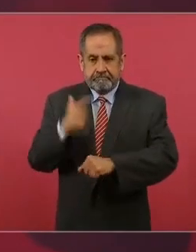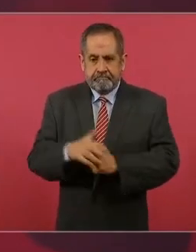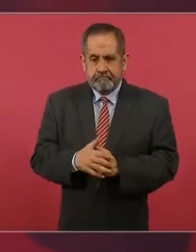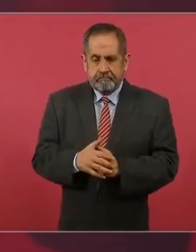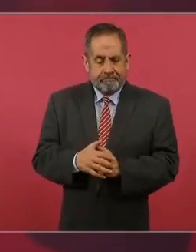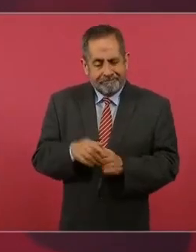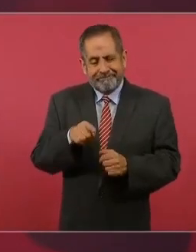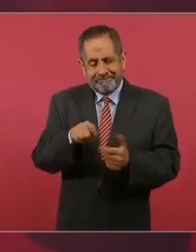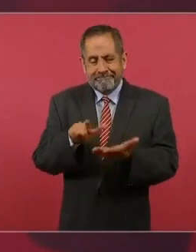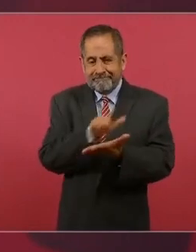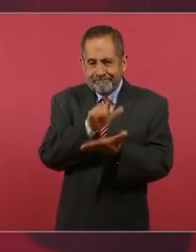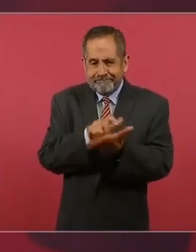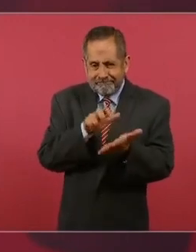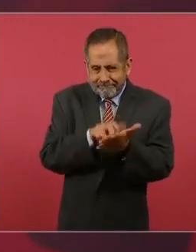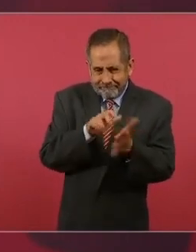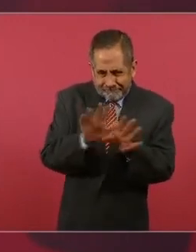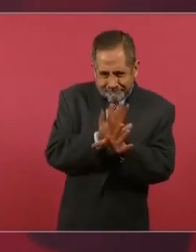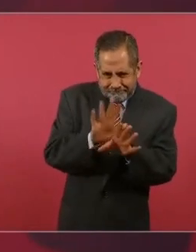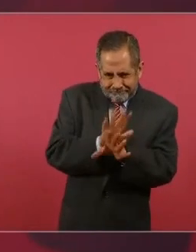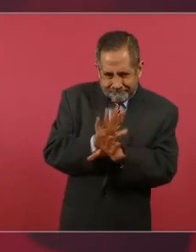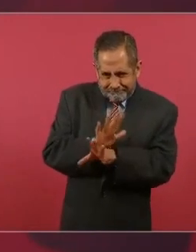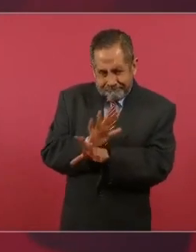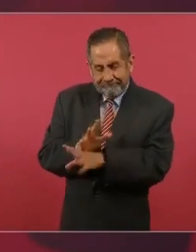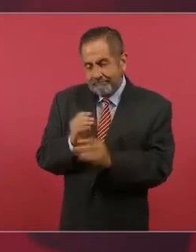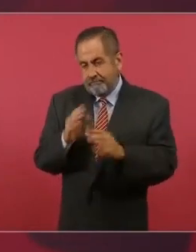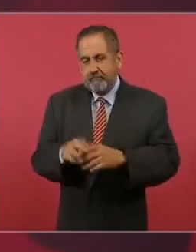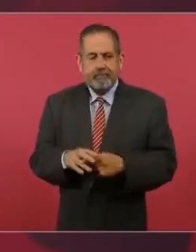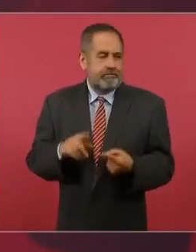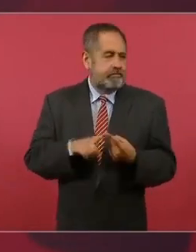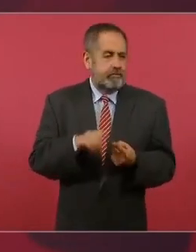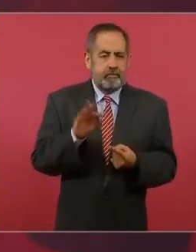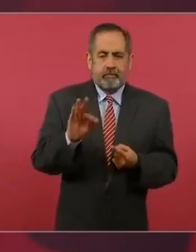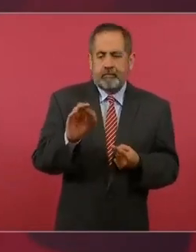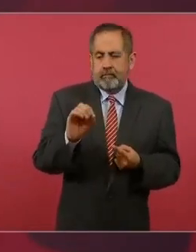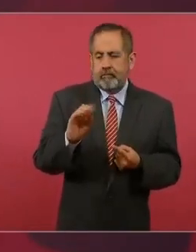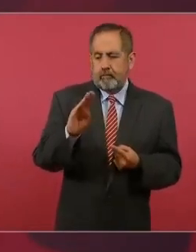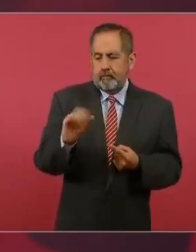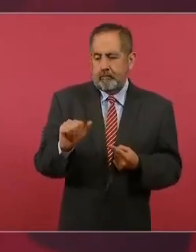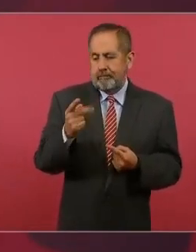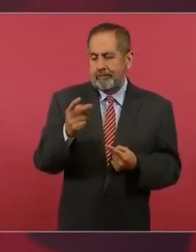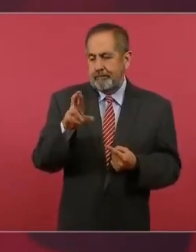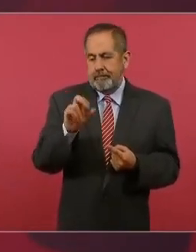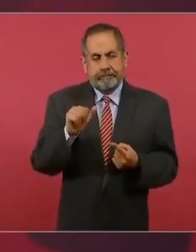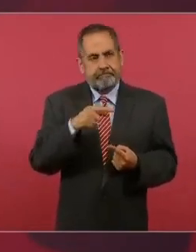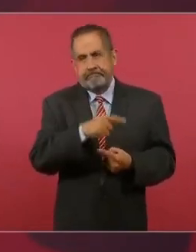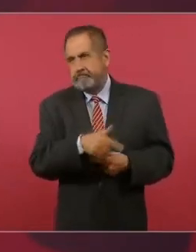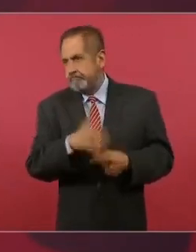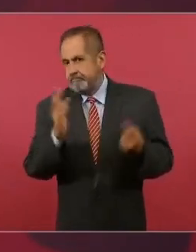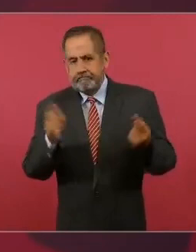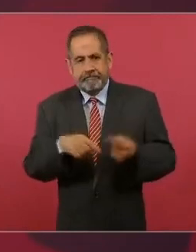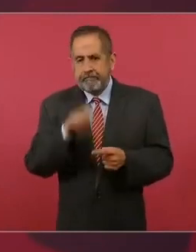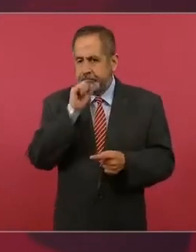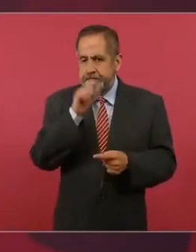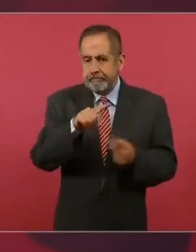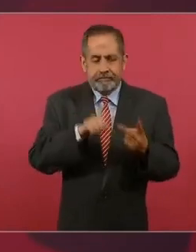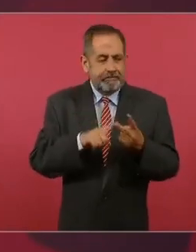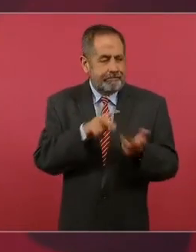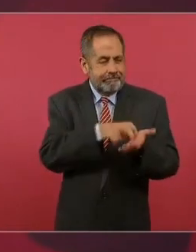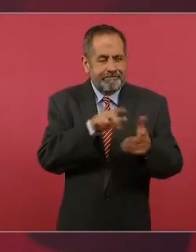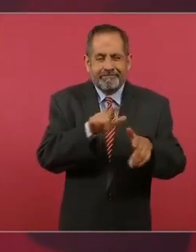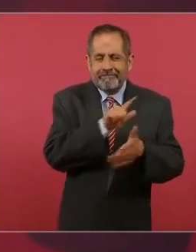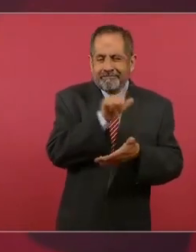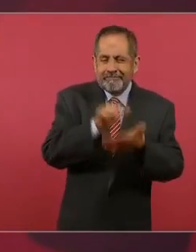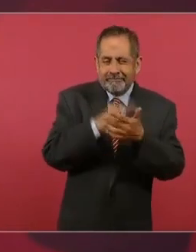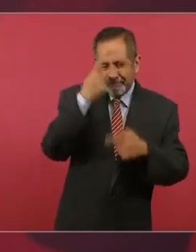Todas las reformas. ¿Va a dar Dije, tiempo? Se aprueba pasando por este tipo de